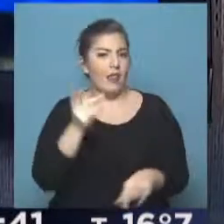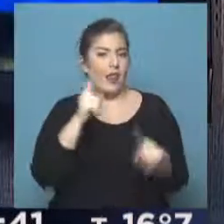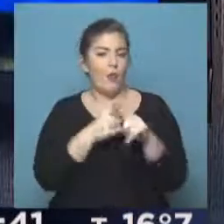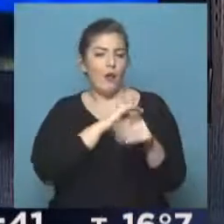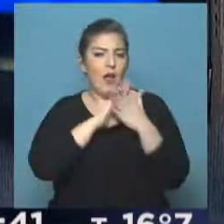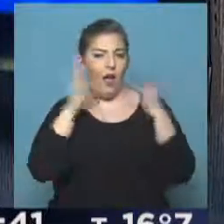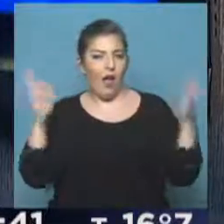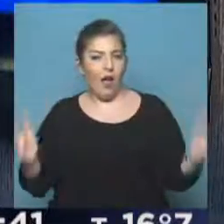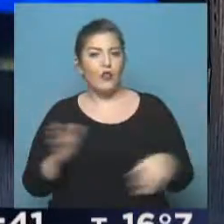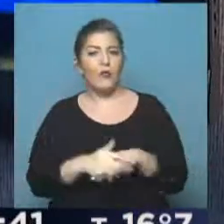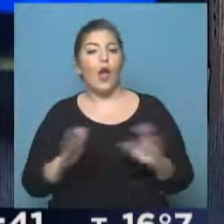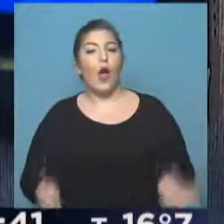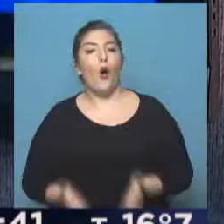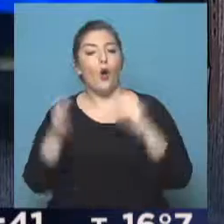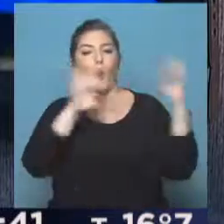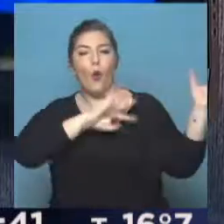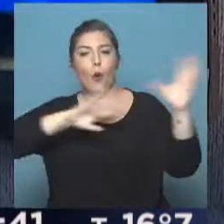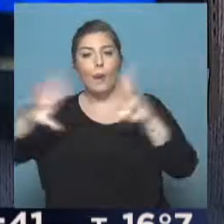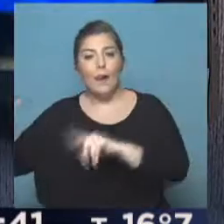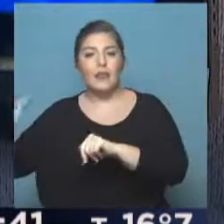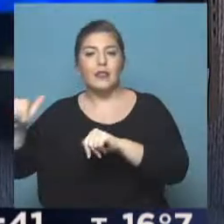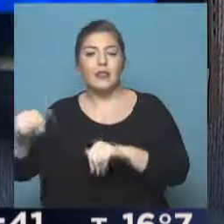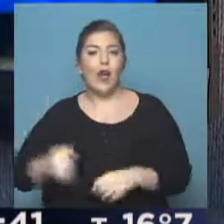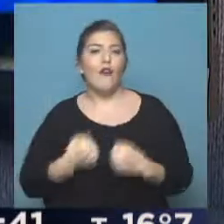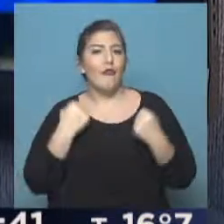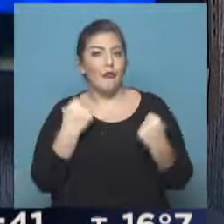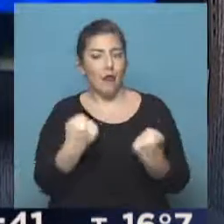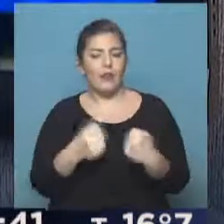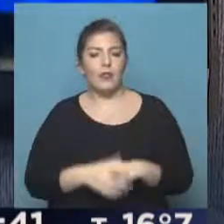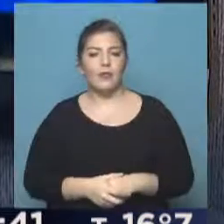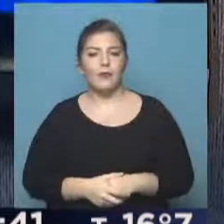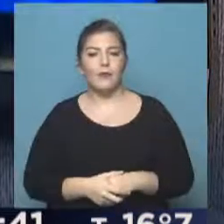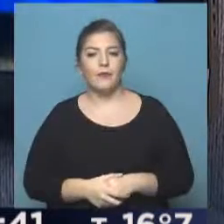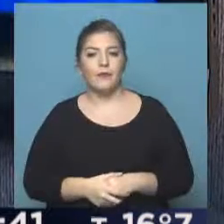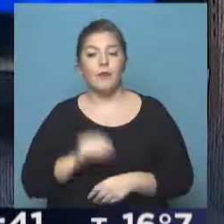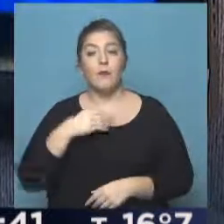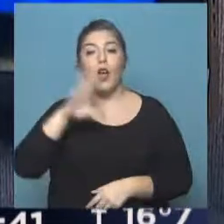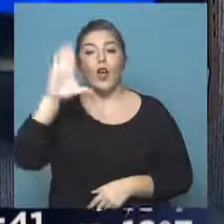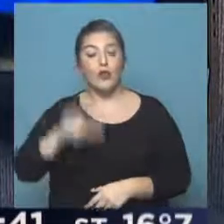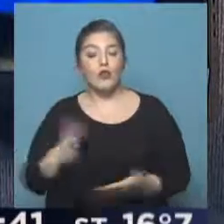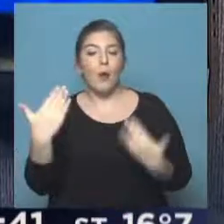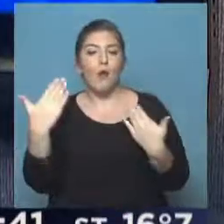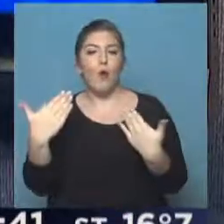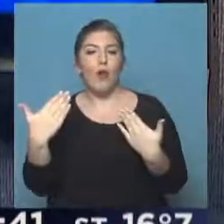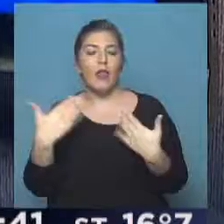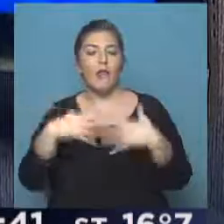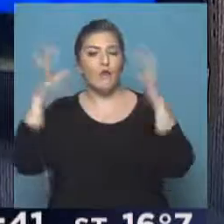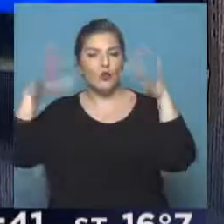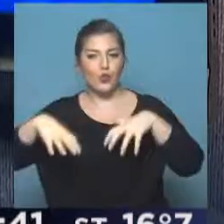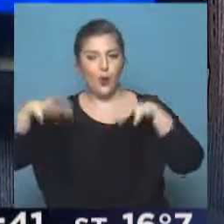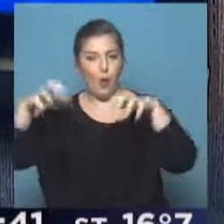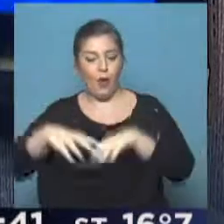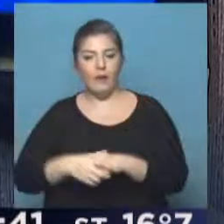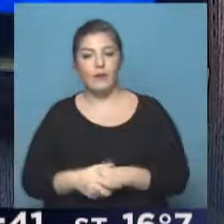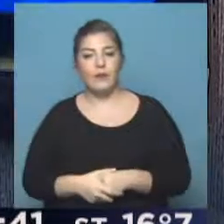año. Aumenta la nubosidad, fuerte aumenta tanto que hacia la noche hay probabilidad de